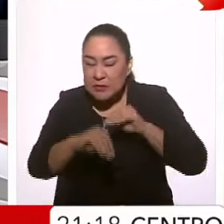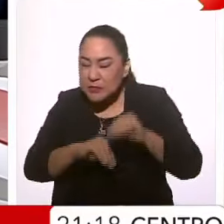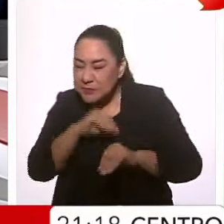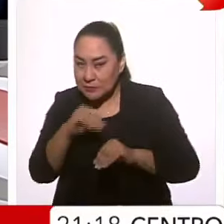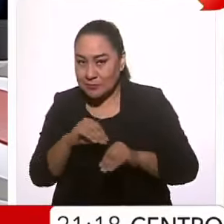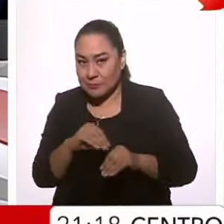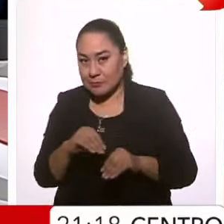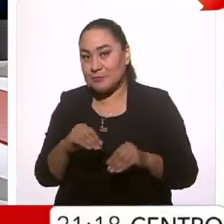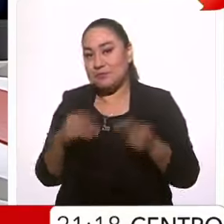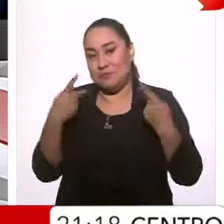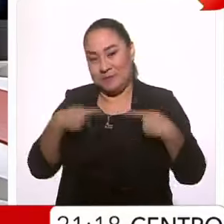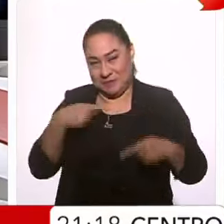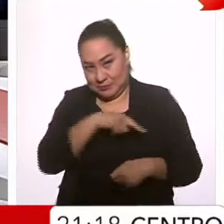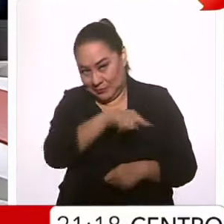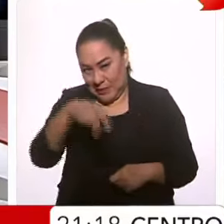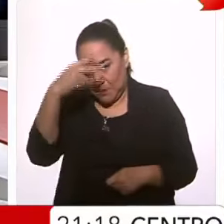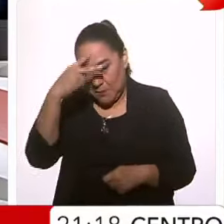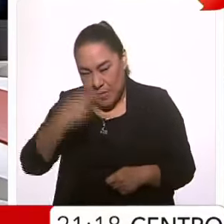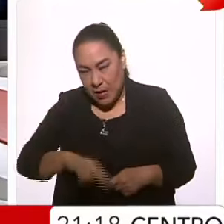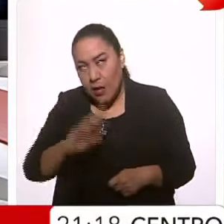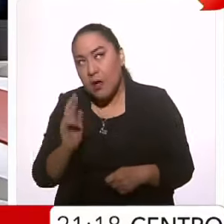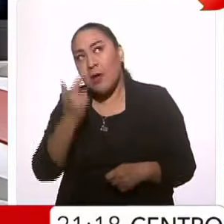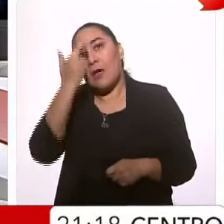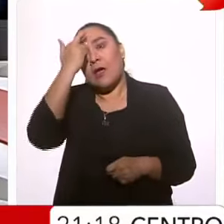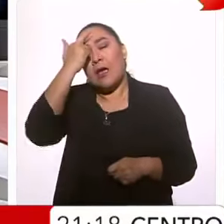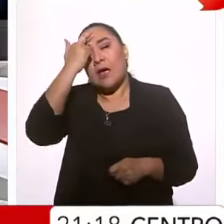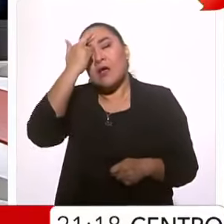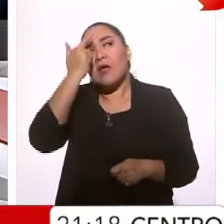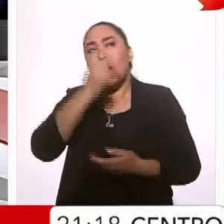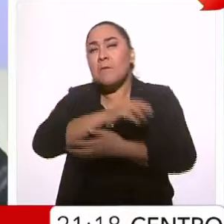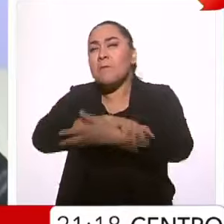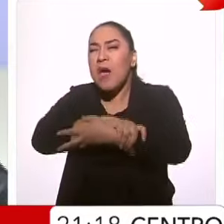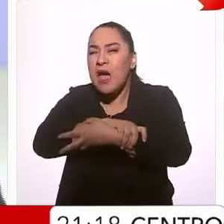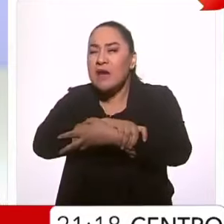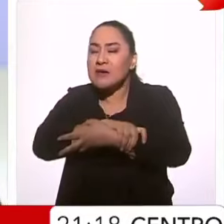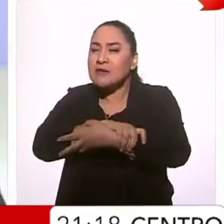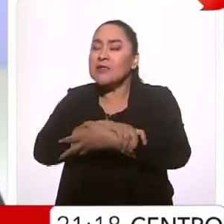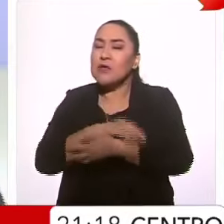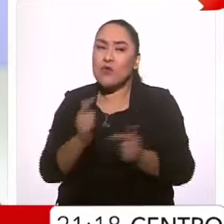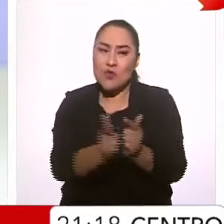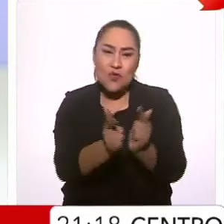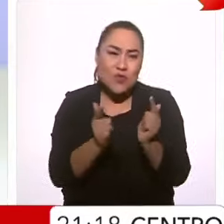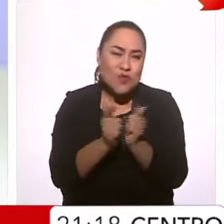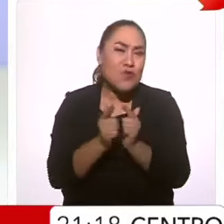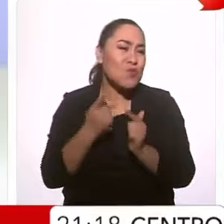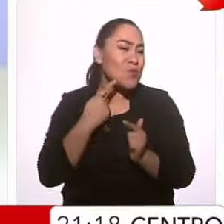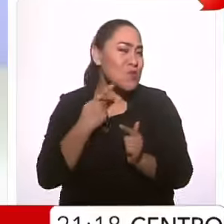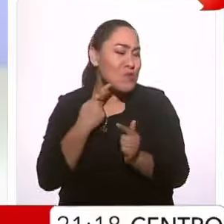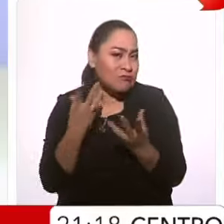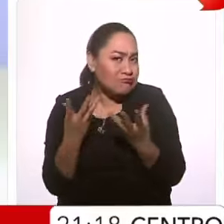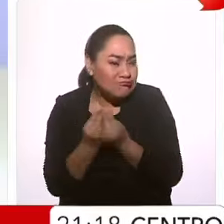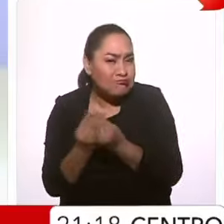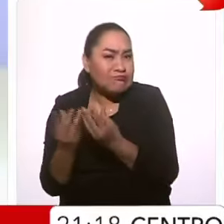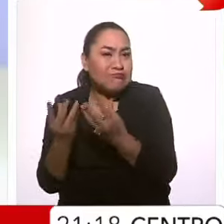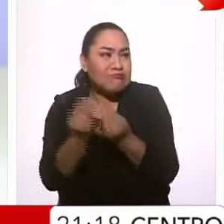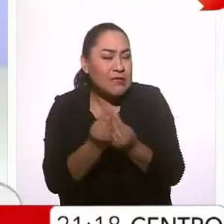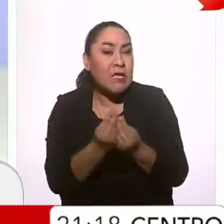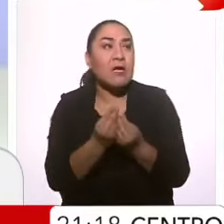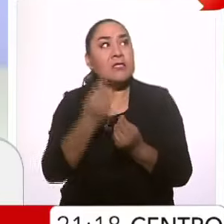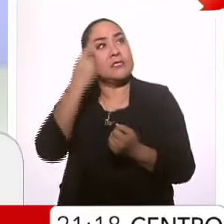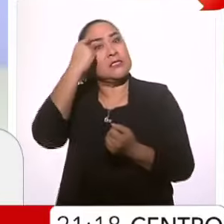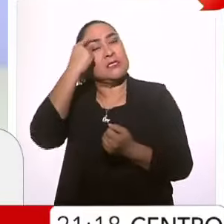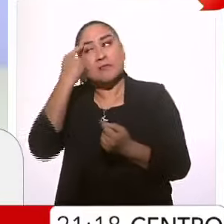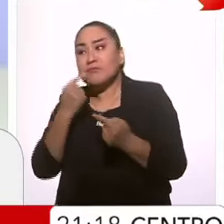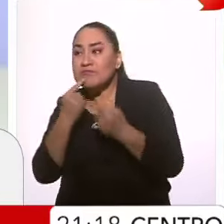lo que muchos mexicanos todavía recordamos el Pacto por México, esta alianza de partidos ya sin ningún compromiso con la